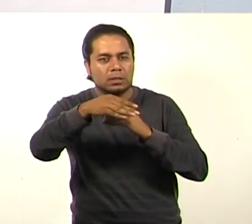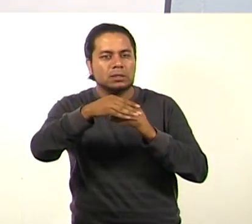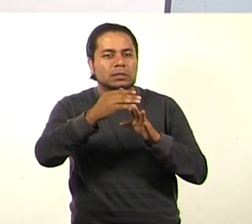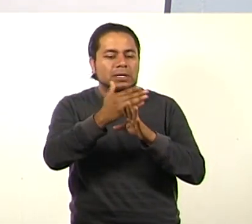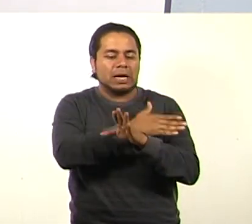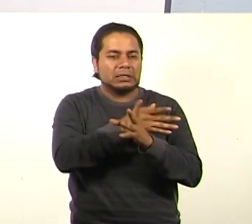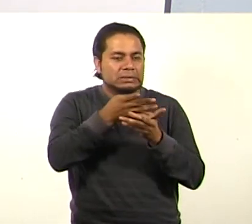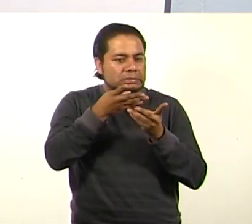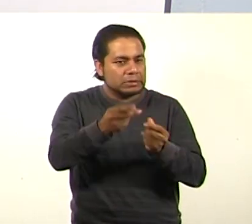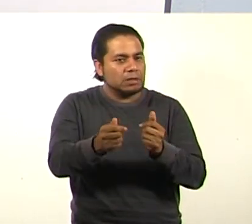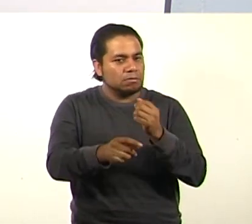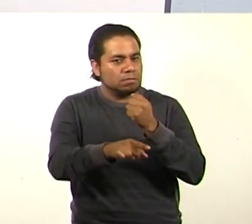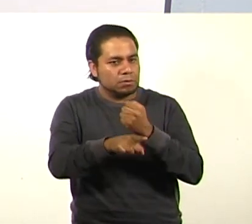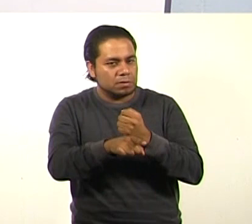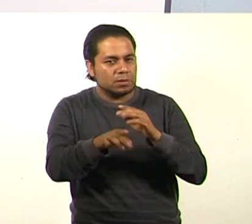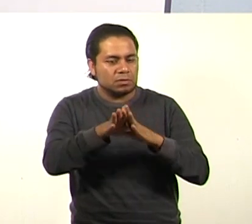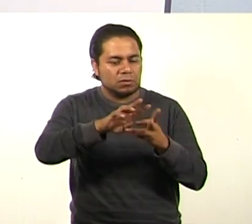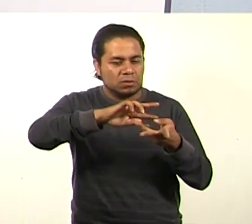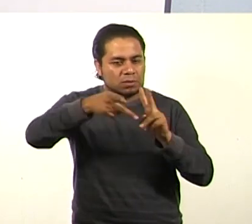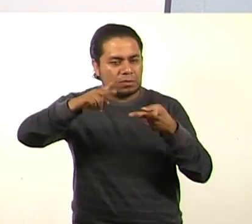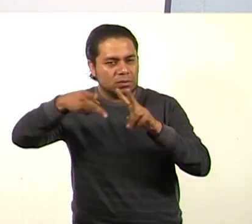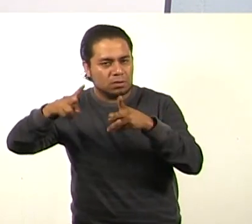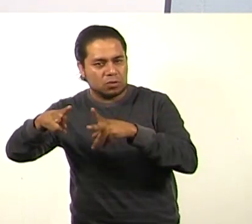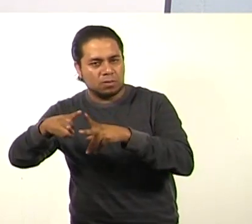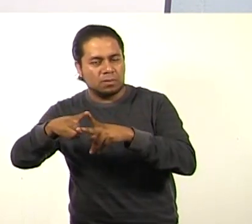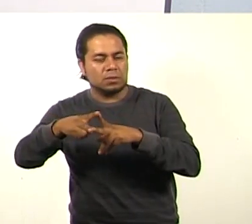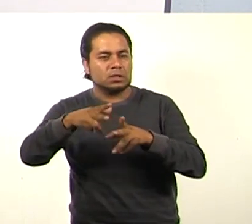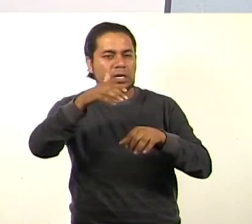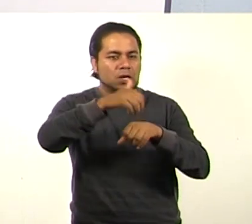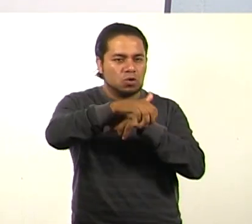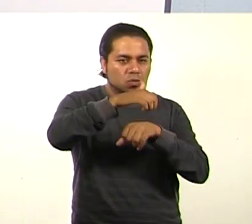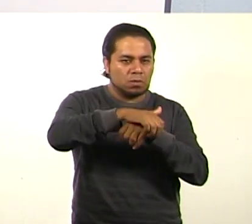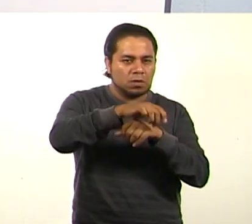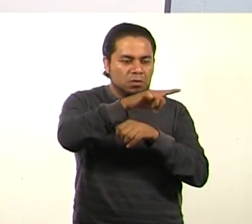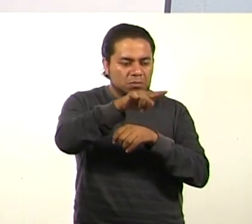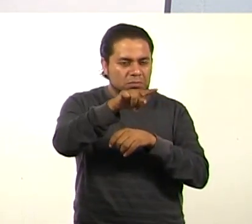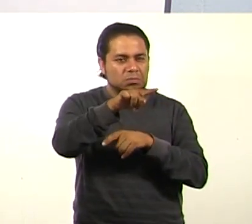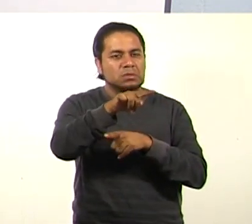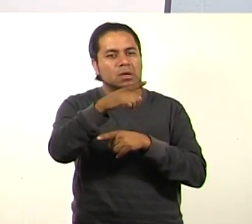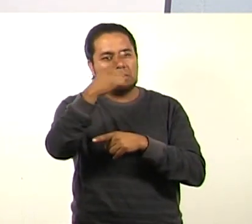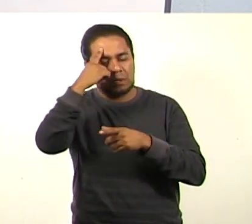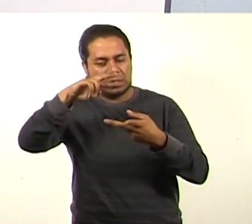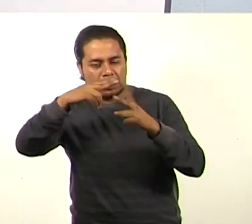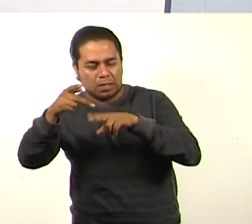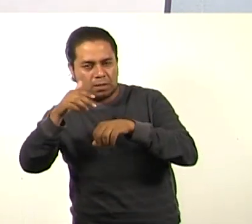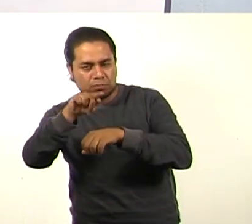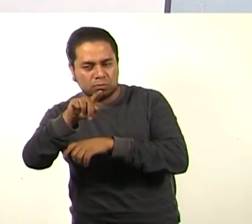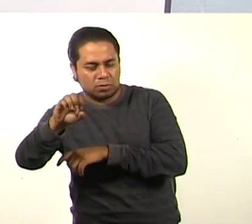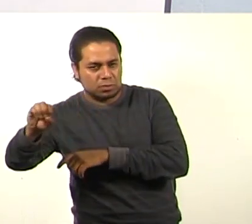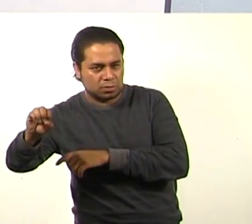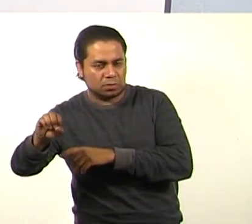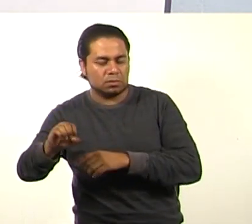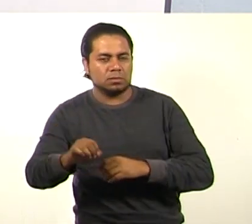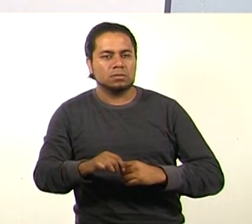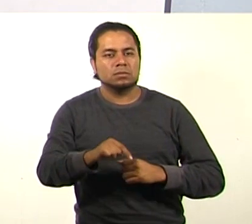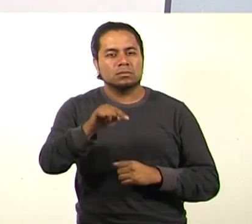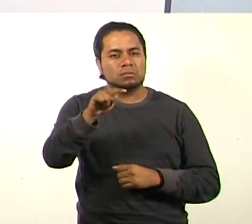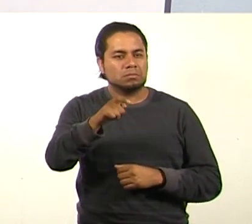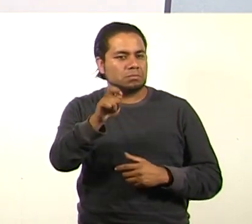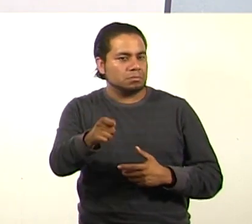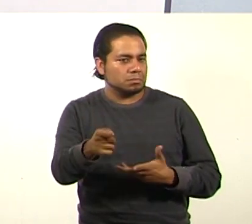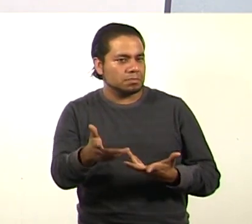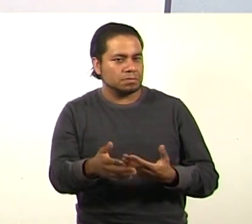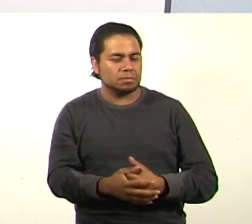resolver problemas de conversión de decimales a fracciones y viceversa. Vamos a ver lo que